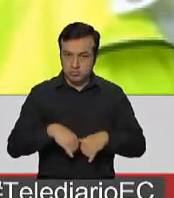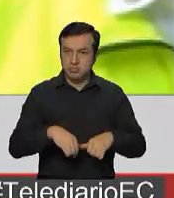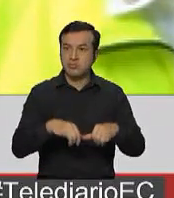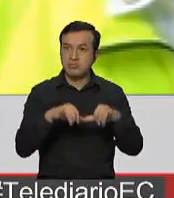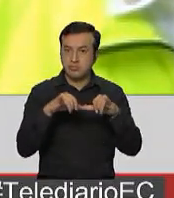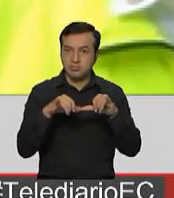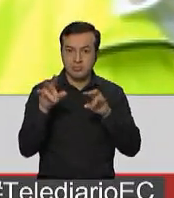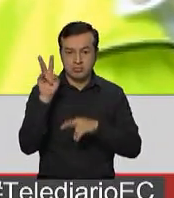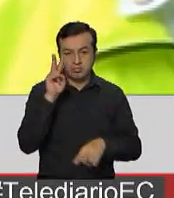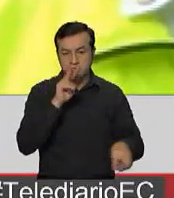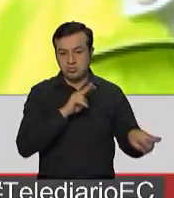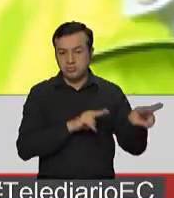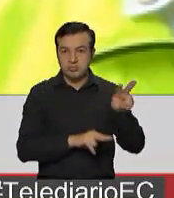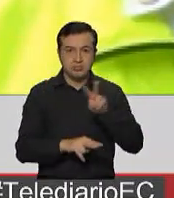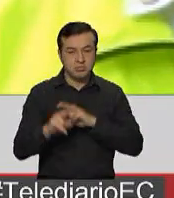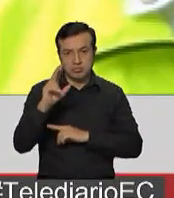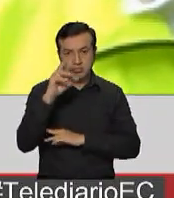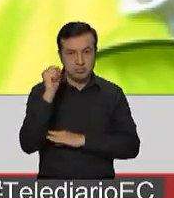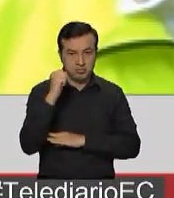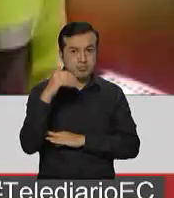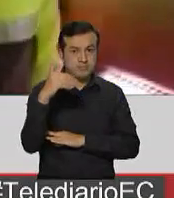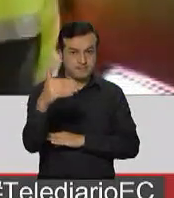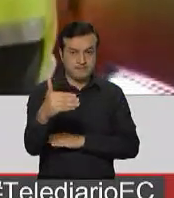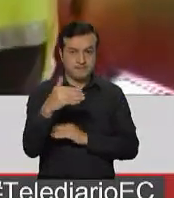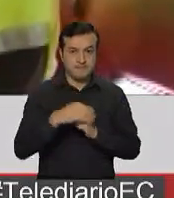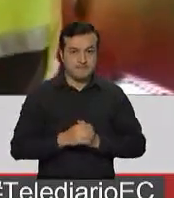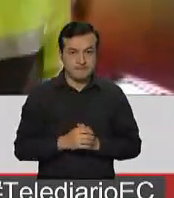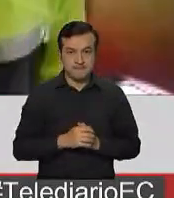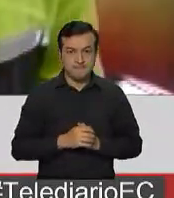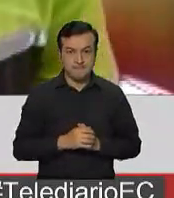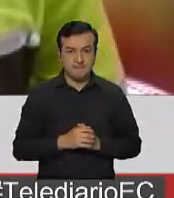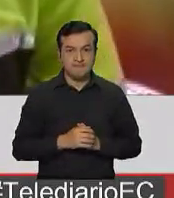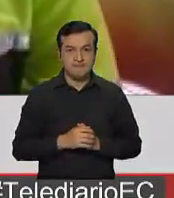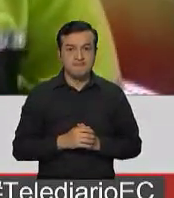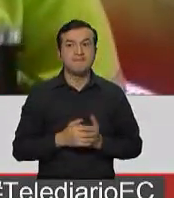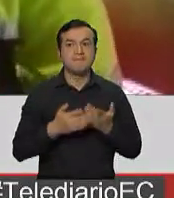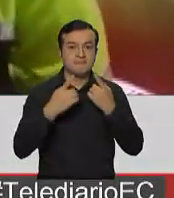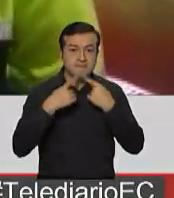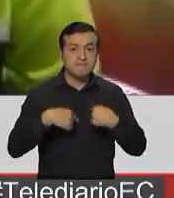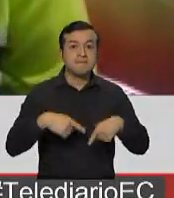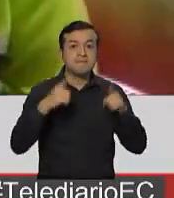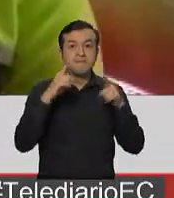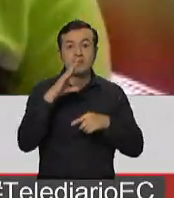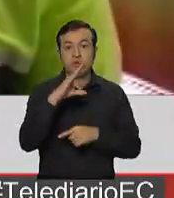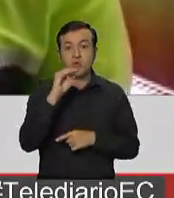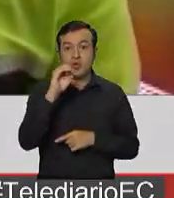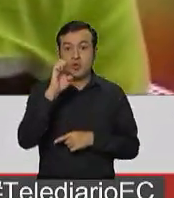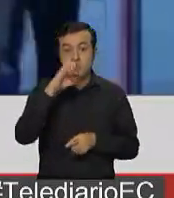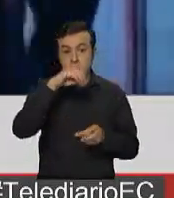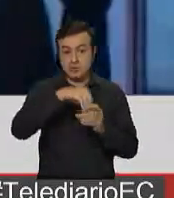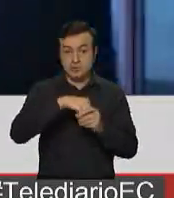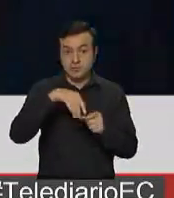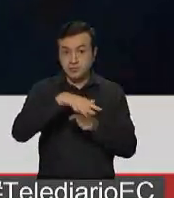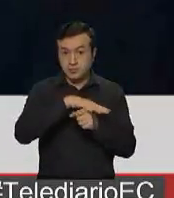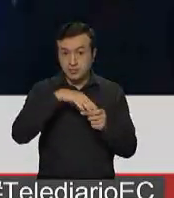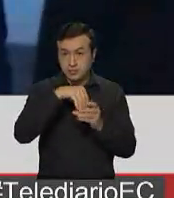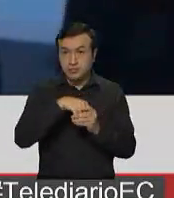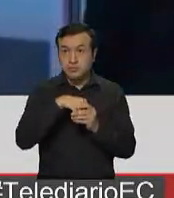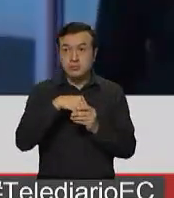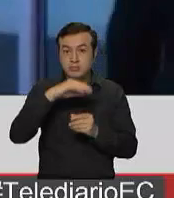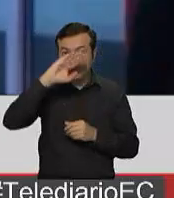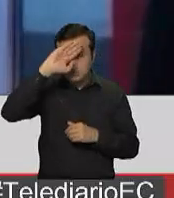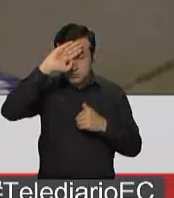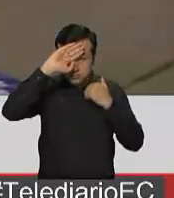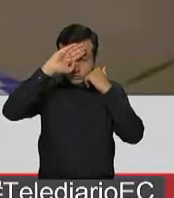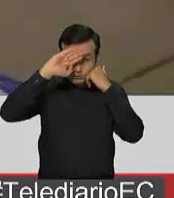la demanda que exista en el transcurso de los días. Como parte de las medidas emitidas por el COE Nacional en el terminal terrestre, se tomará la temperatura